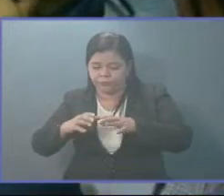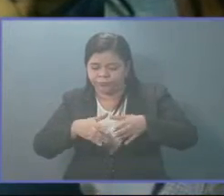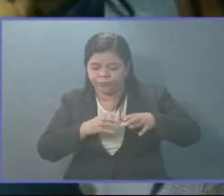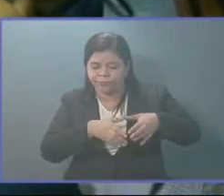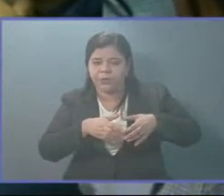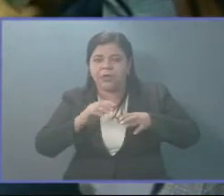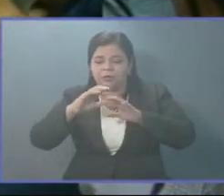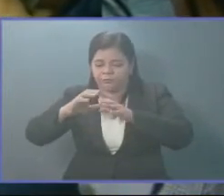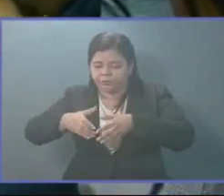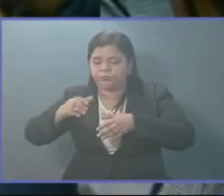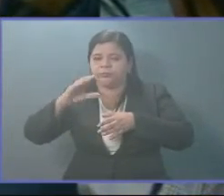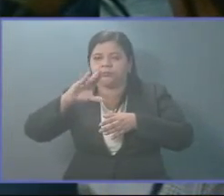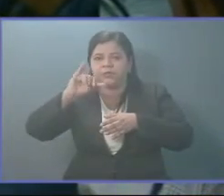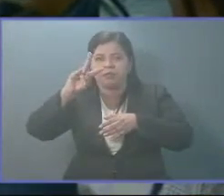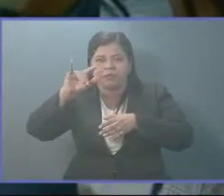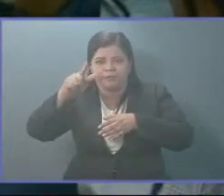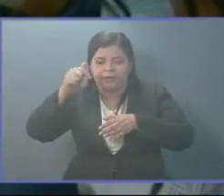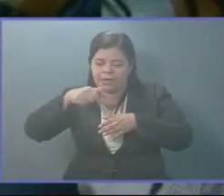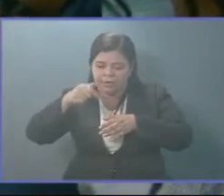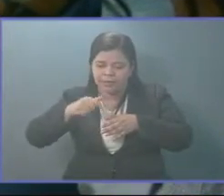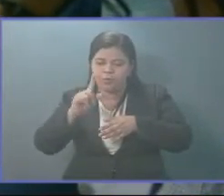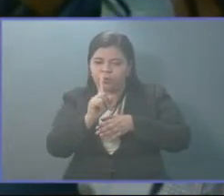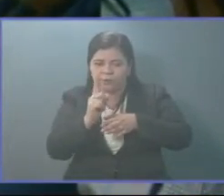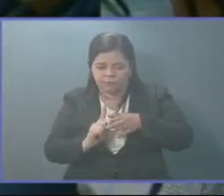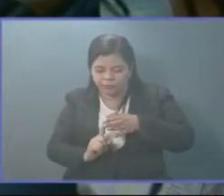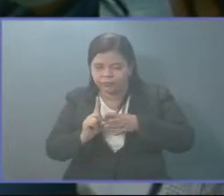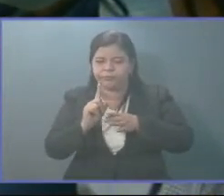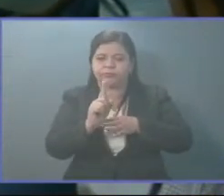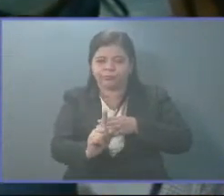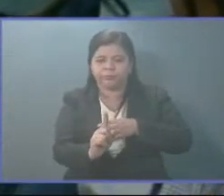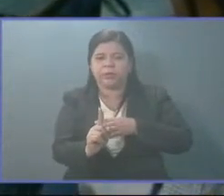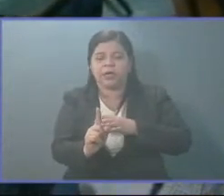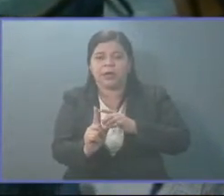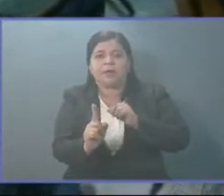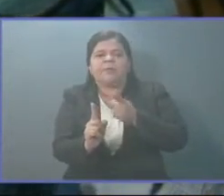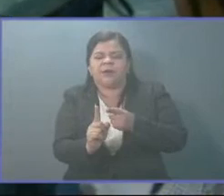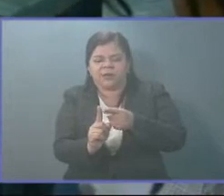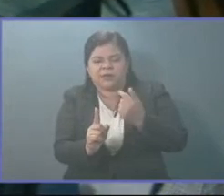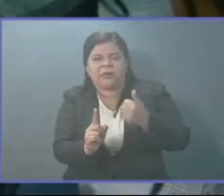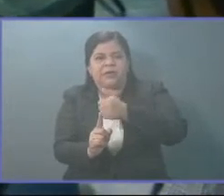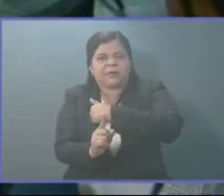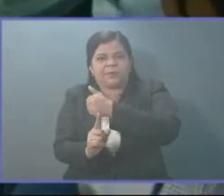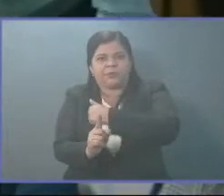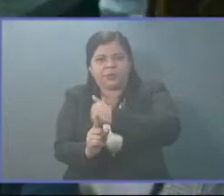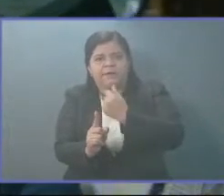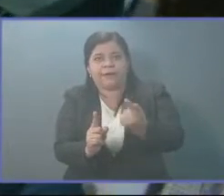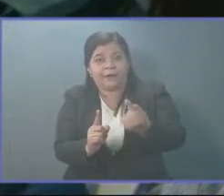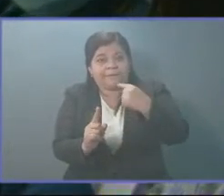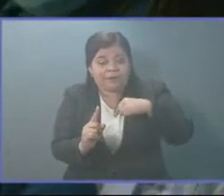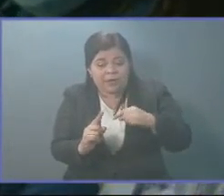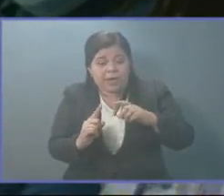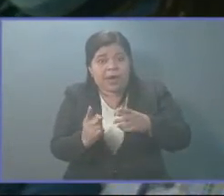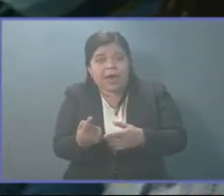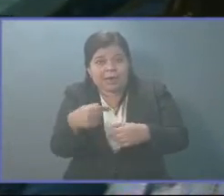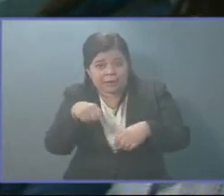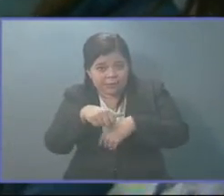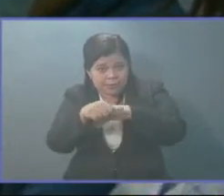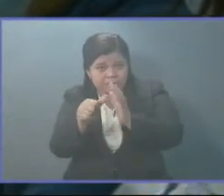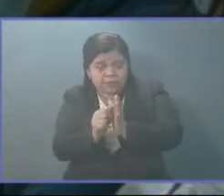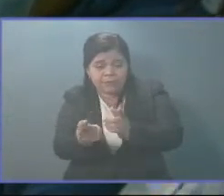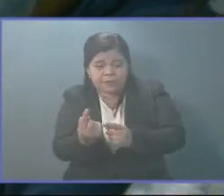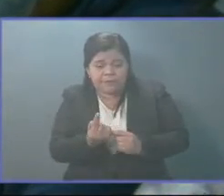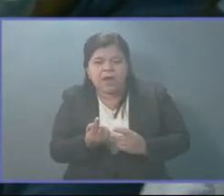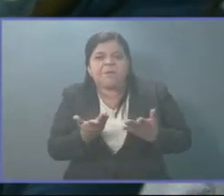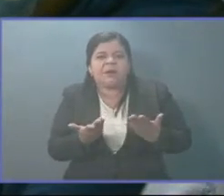personas que han conocido y que conocen de la operatividad judicial en el ámbito también laboral.